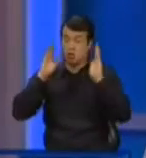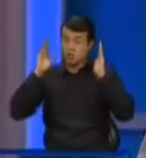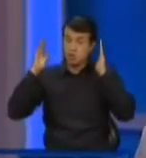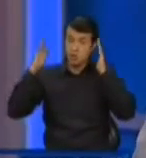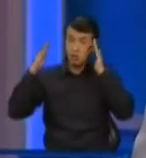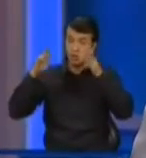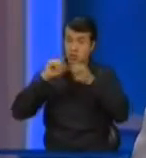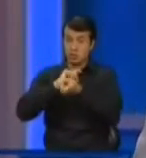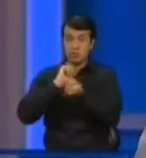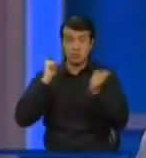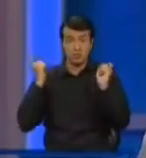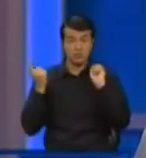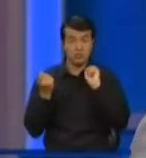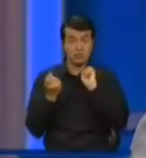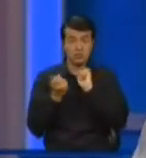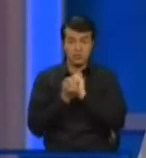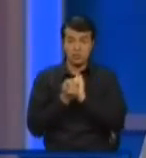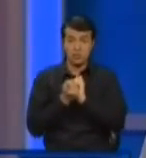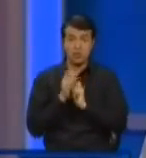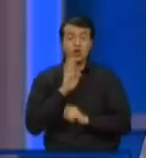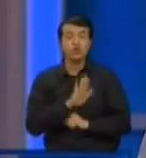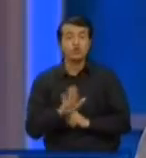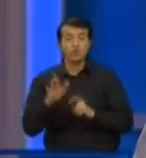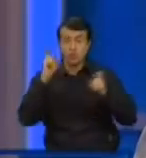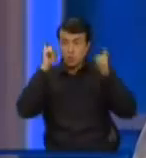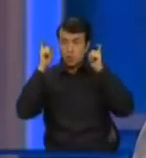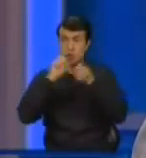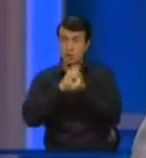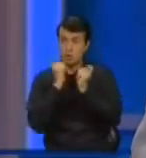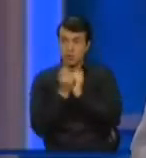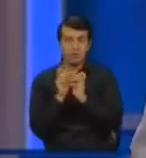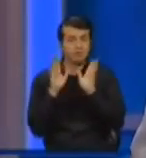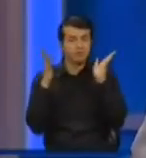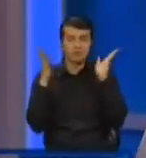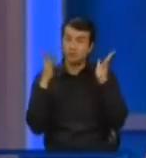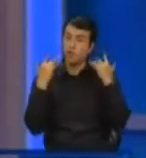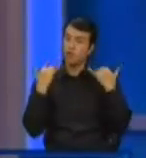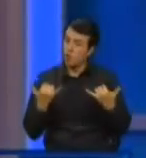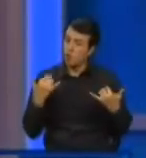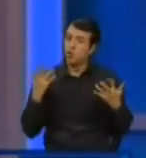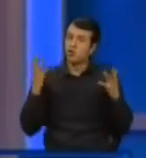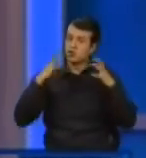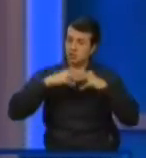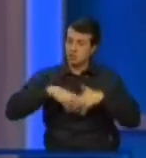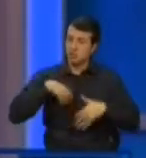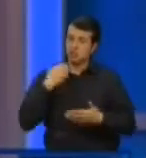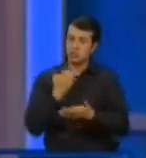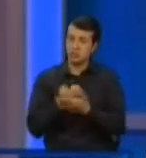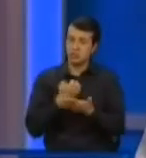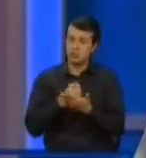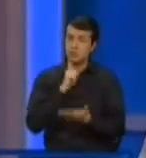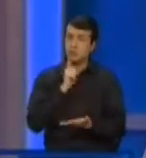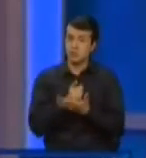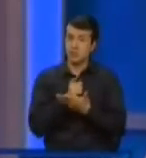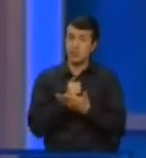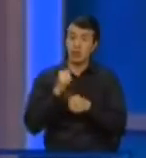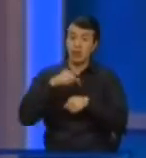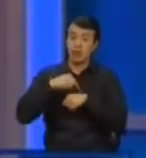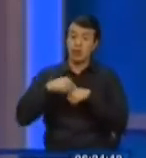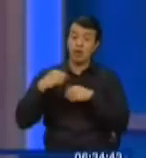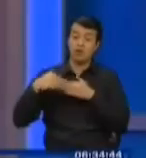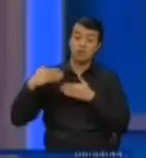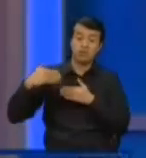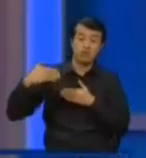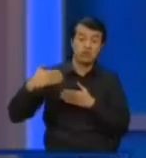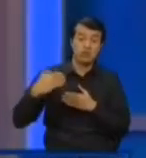a cambiar, ¿no?, la forma de gobernar ante un ciclo económico decreciente que se va a prolongar. Esto